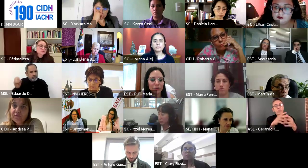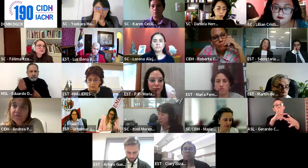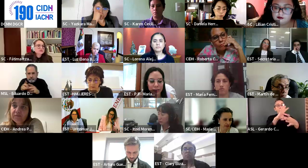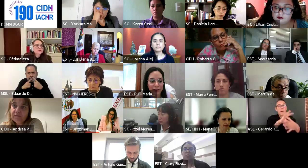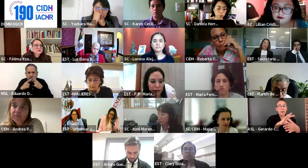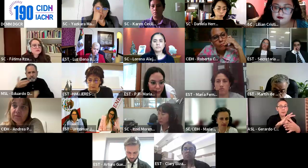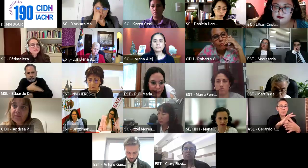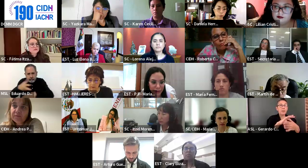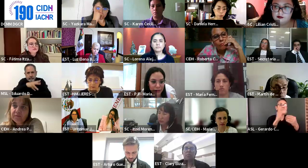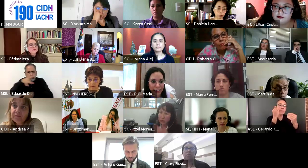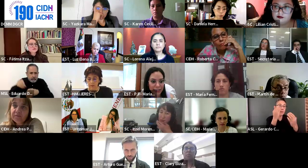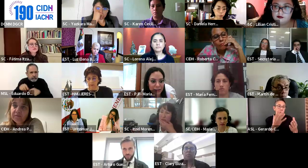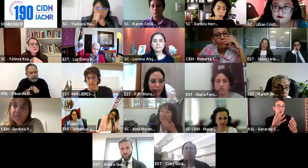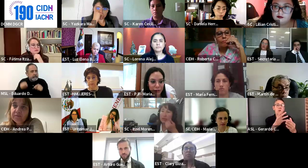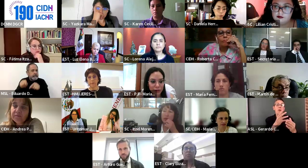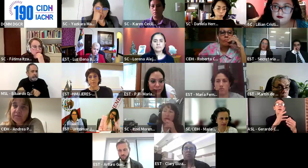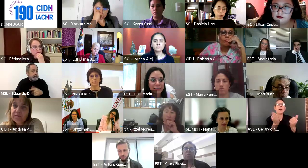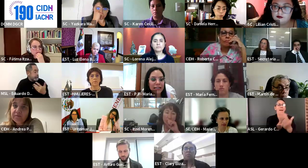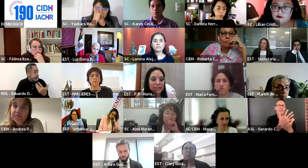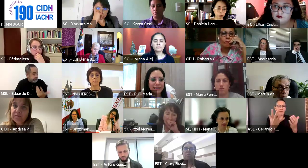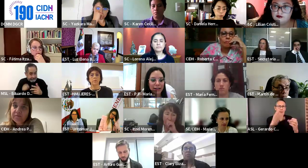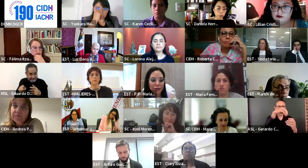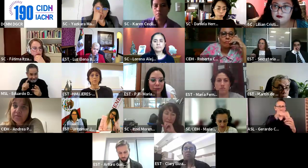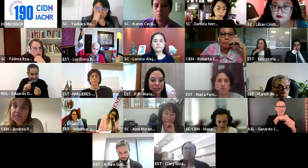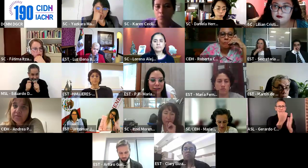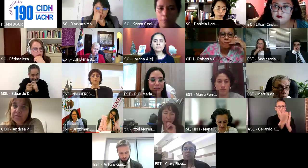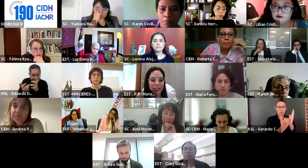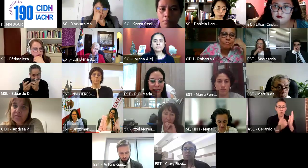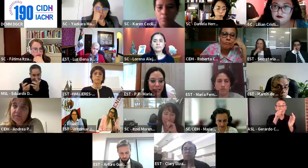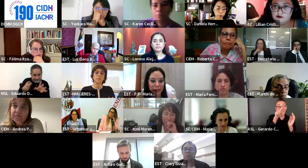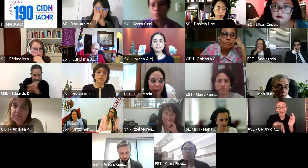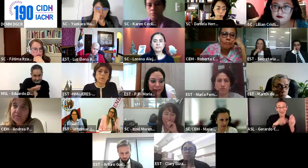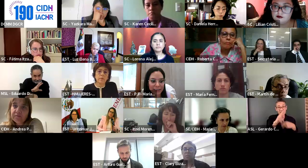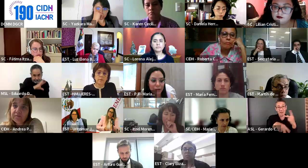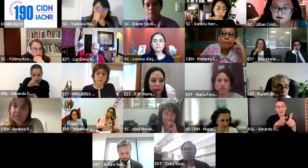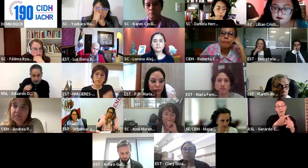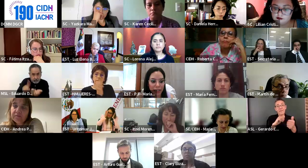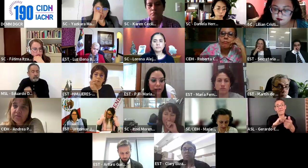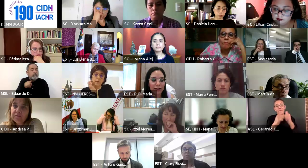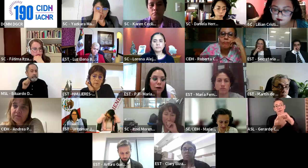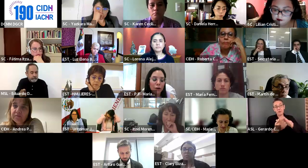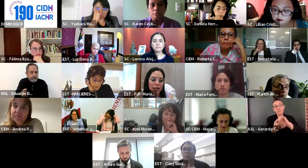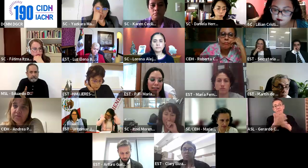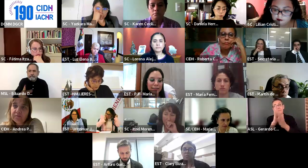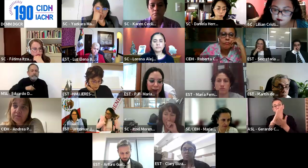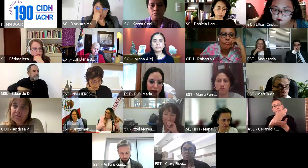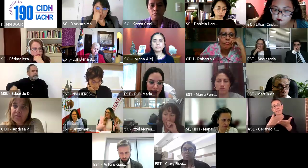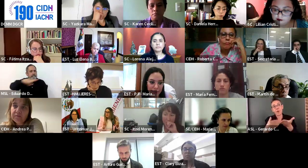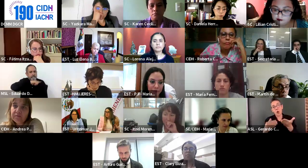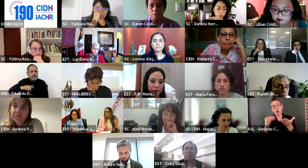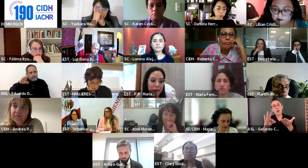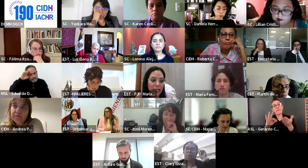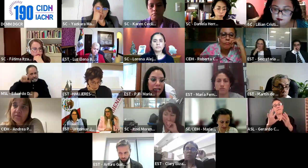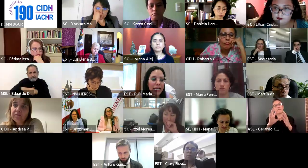dicho instrumento. Estos ajustes se han convertido también en parte de la cultura